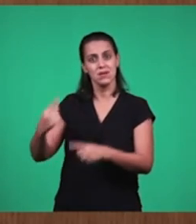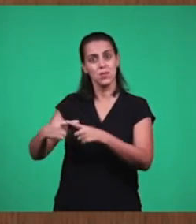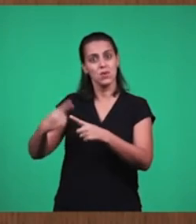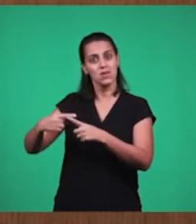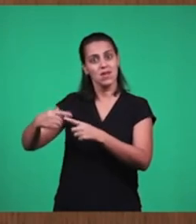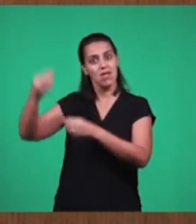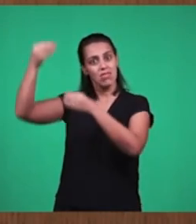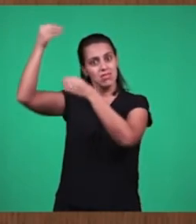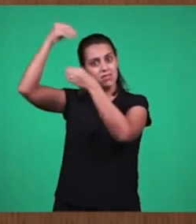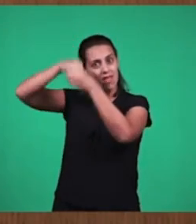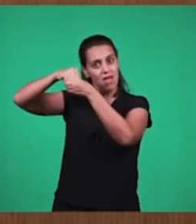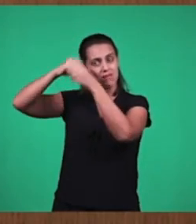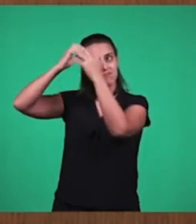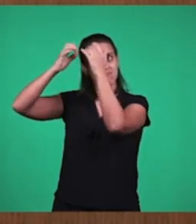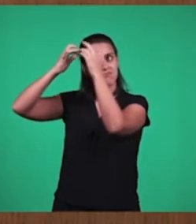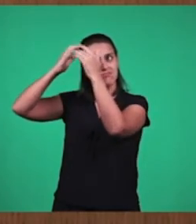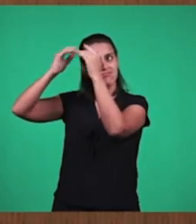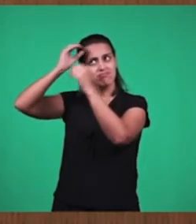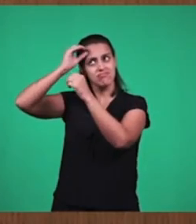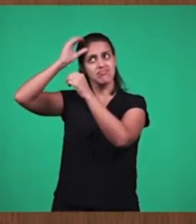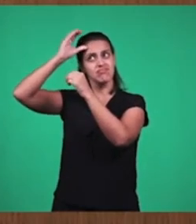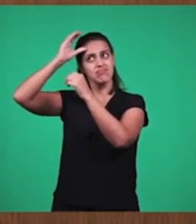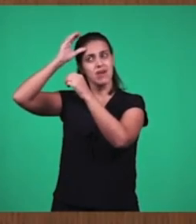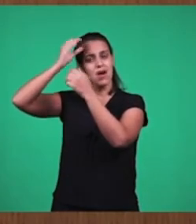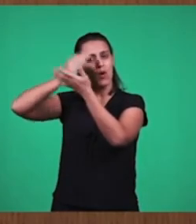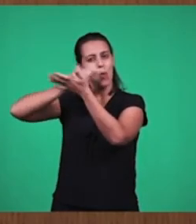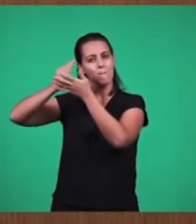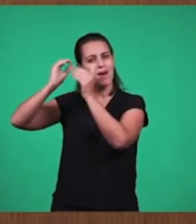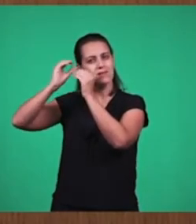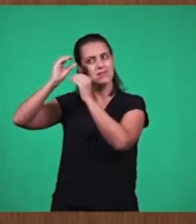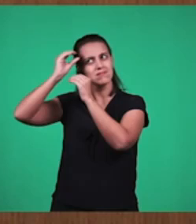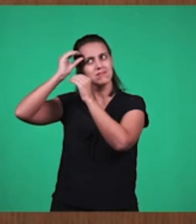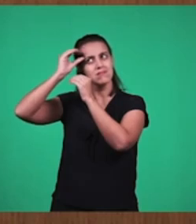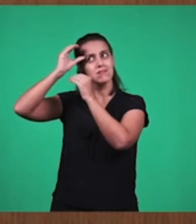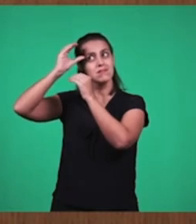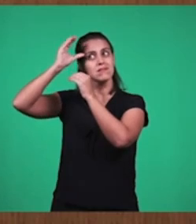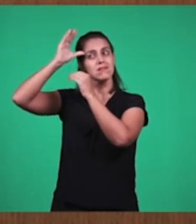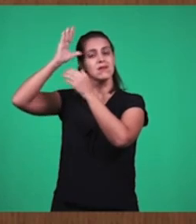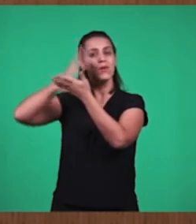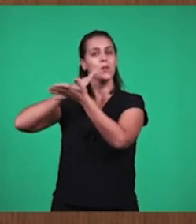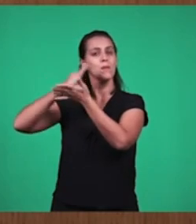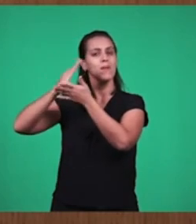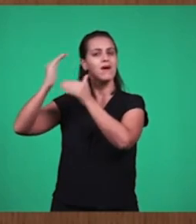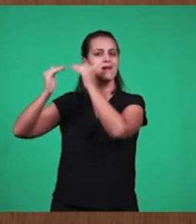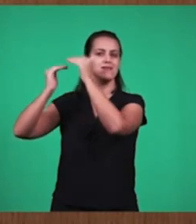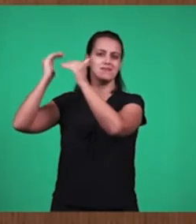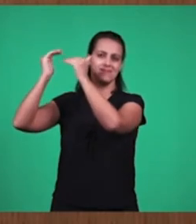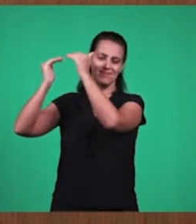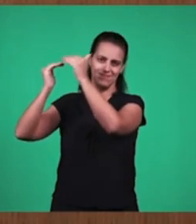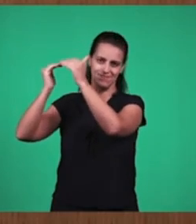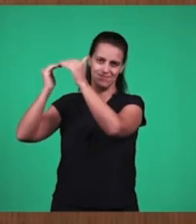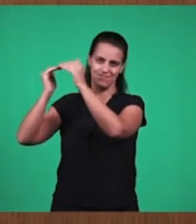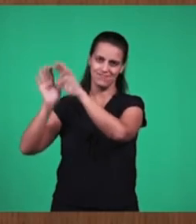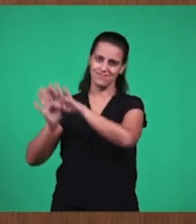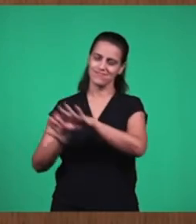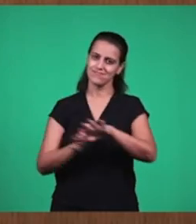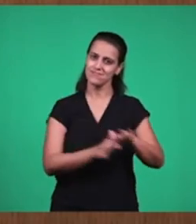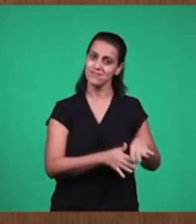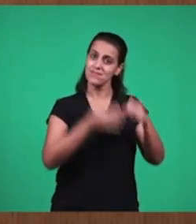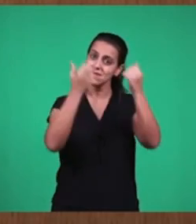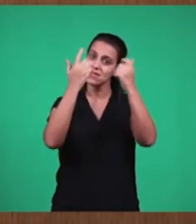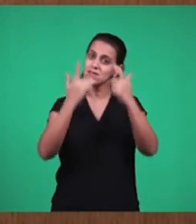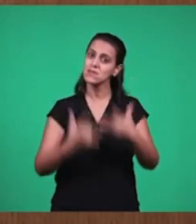funciones psicológicas superiores todavía están en desarrollo. Entonces vamos allá para la